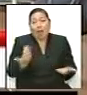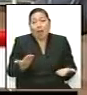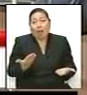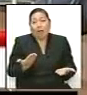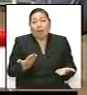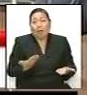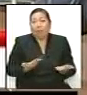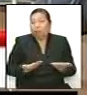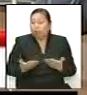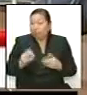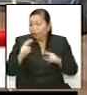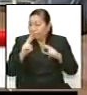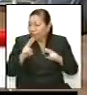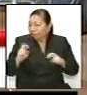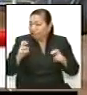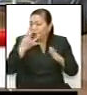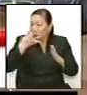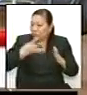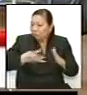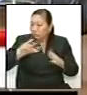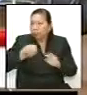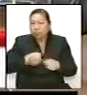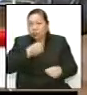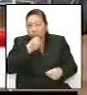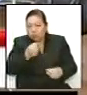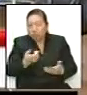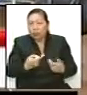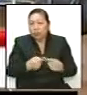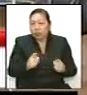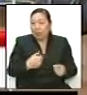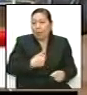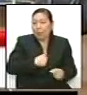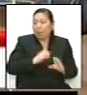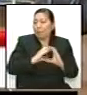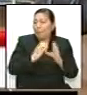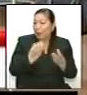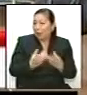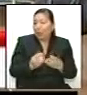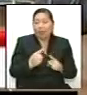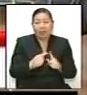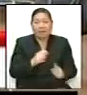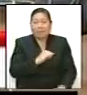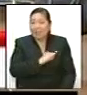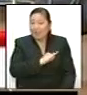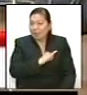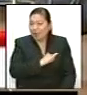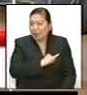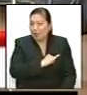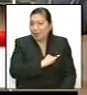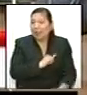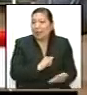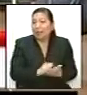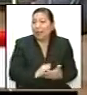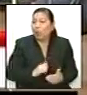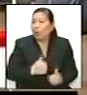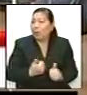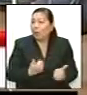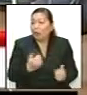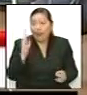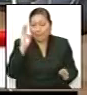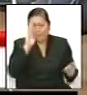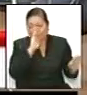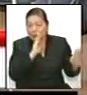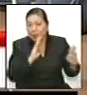un andamiaje tanto periodístico como que también del propio Congreso y de diferentes instituciones de que de una u otra manera pues se han